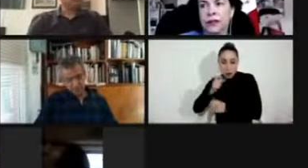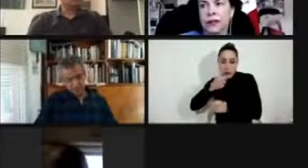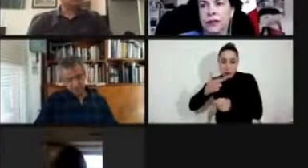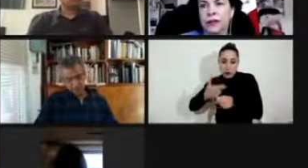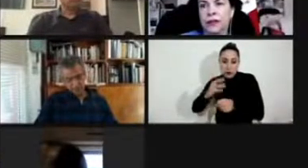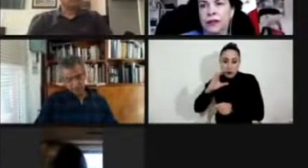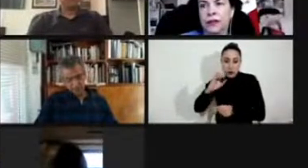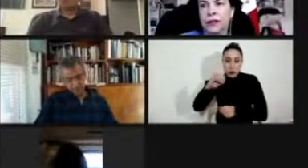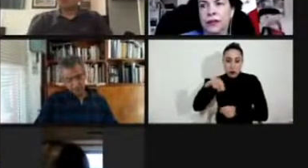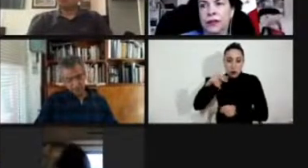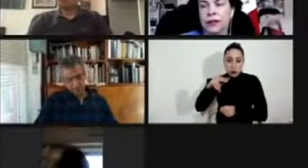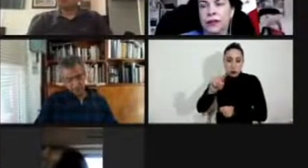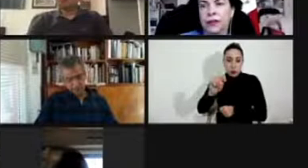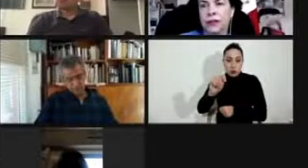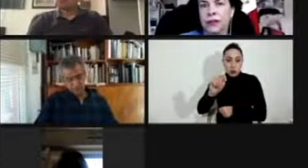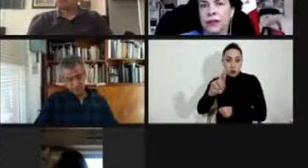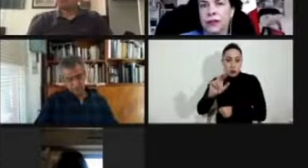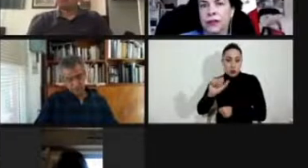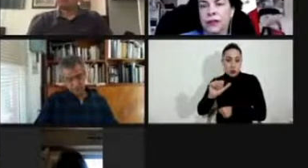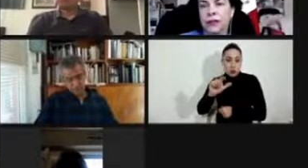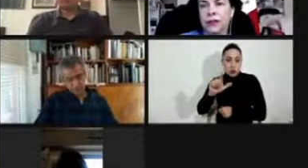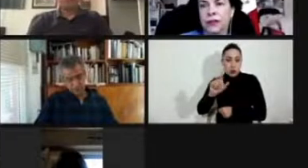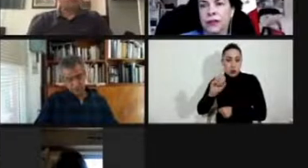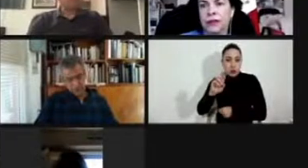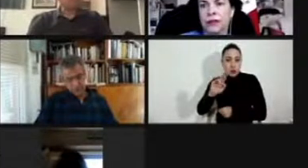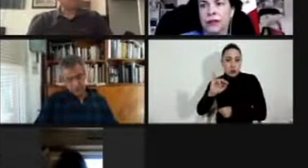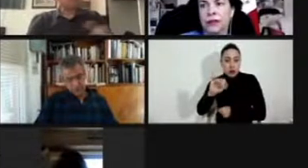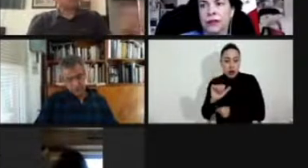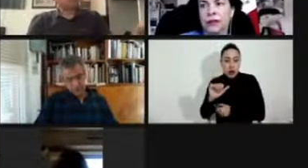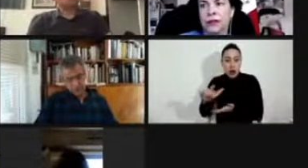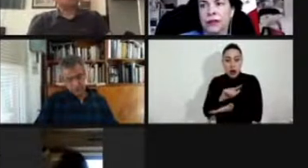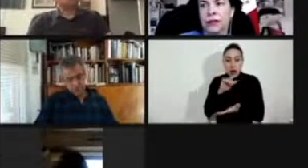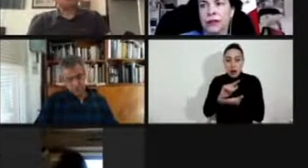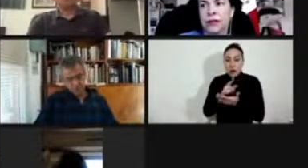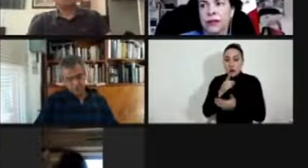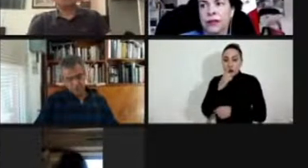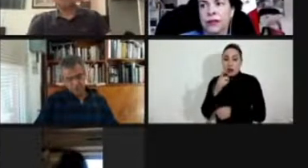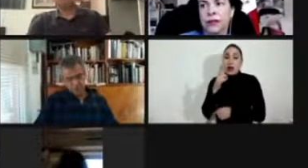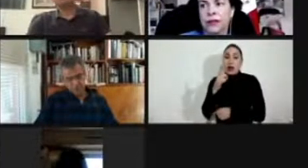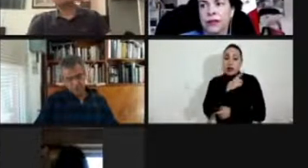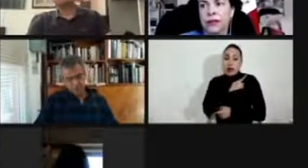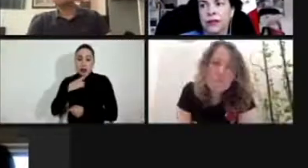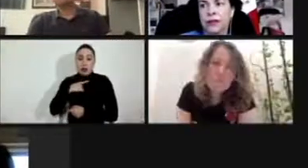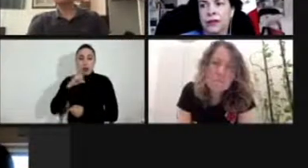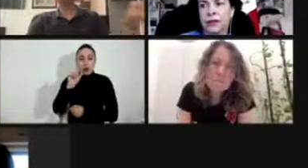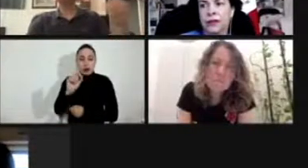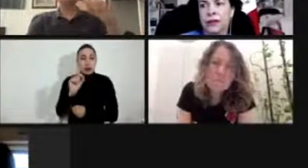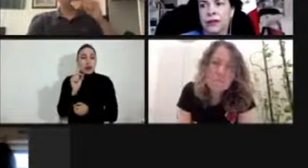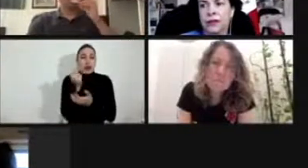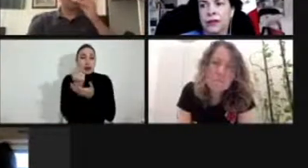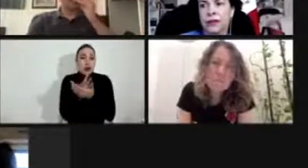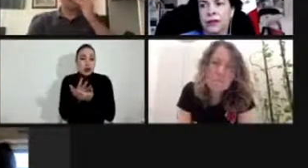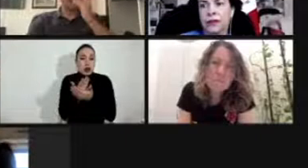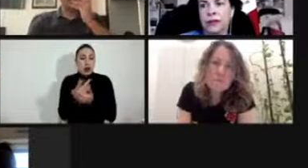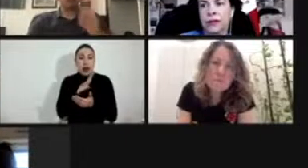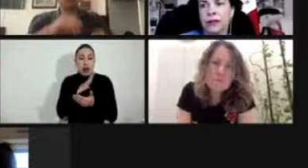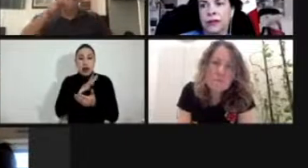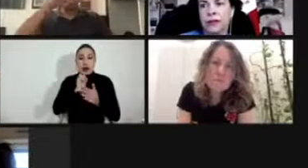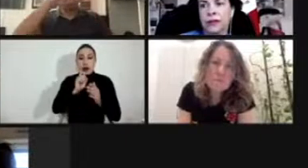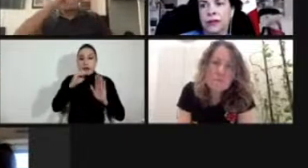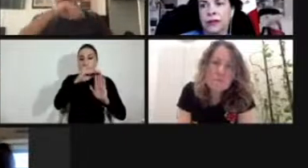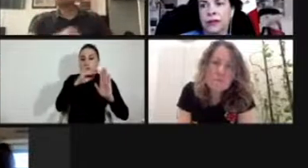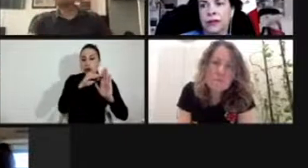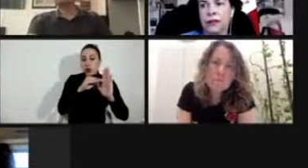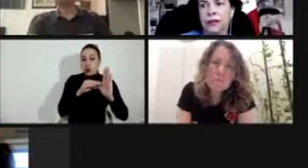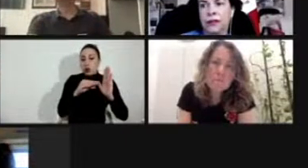ley, tiene de una manera supletoria el Código de Procedimientos Penales.